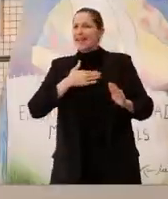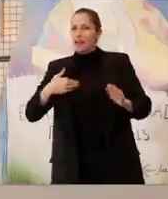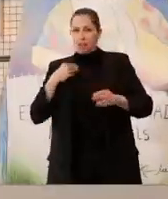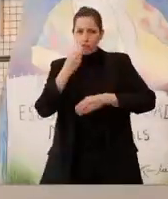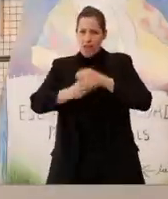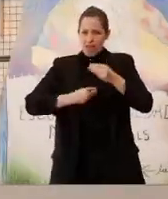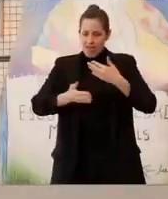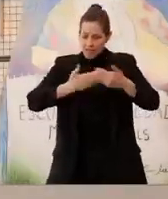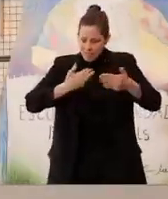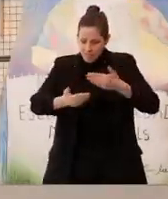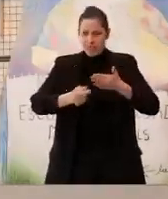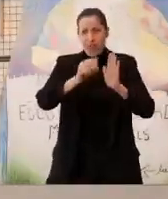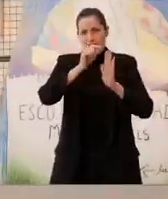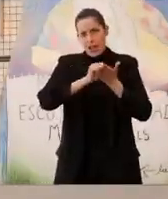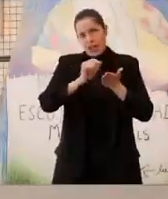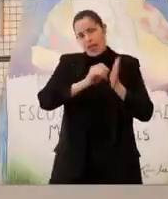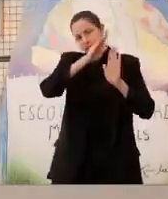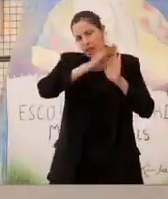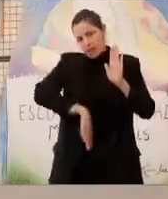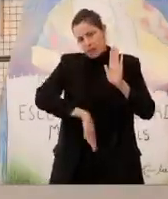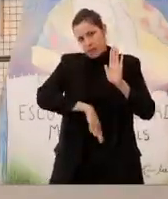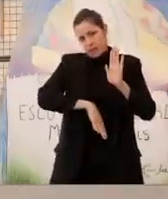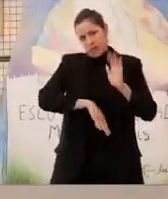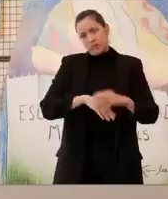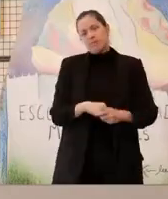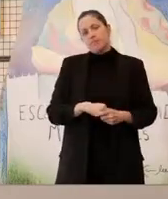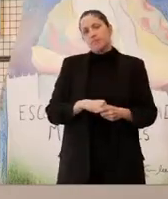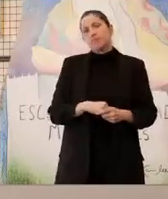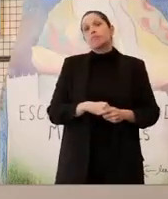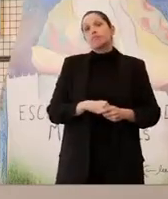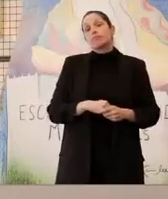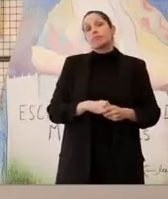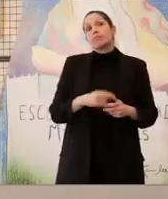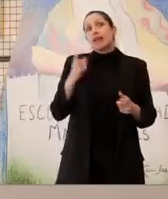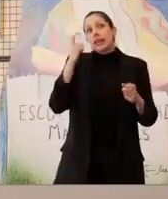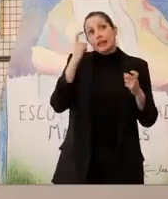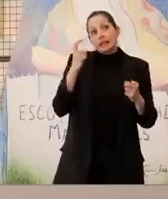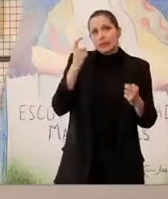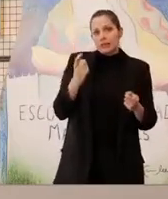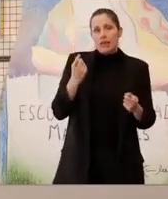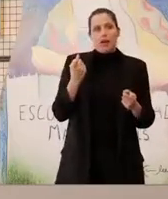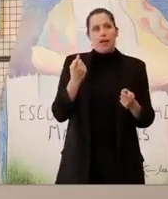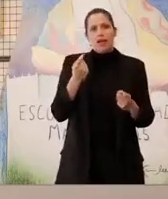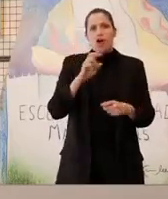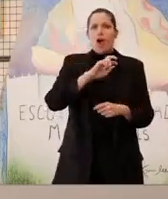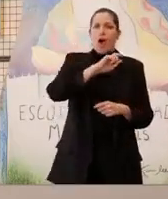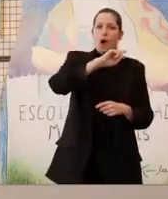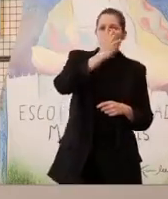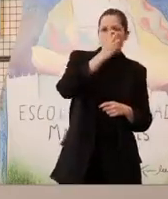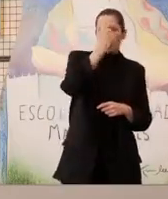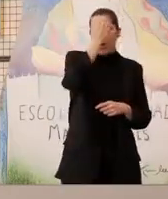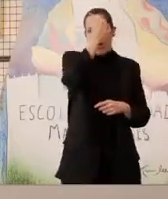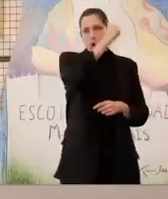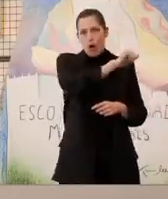es esa es la denuncia de la captación depender de que otro varón te dé un